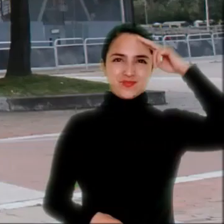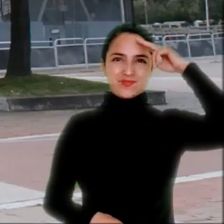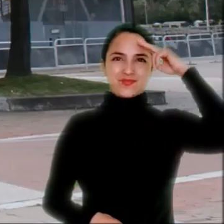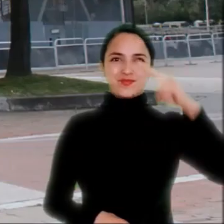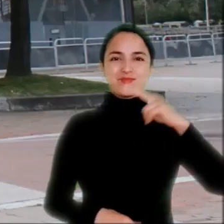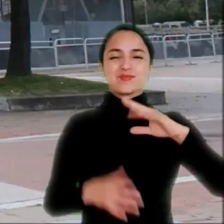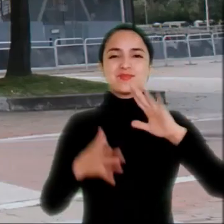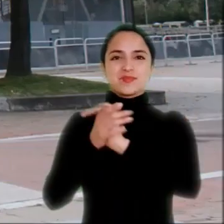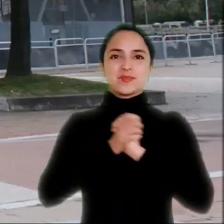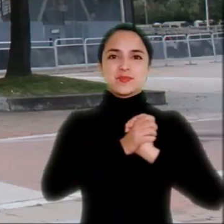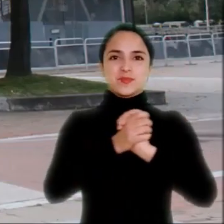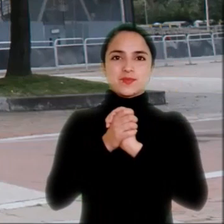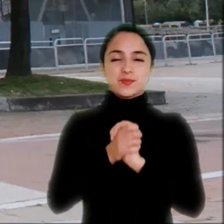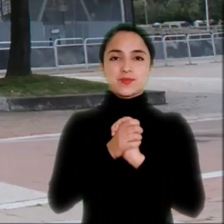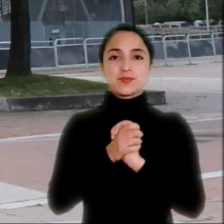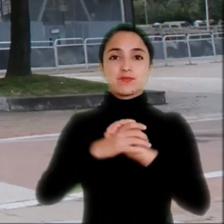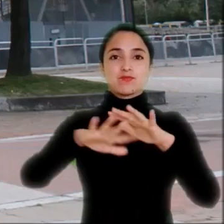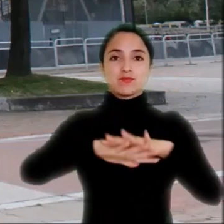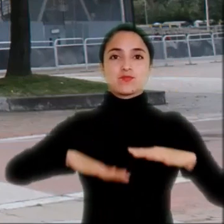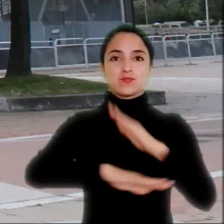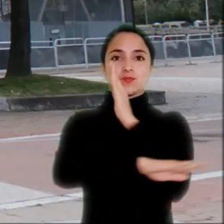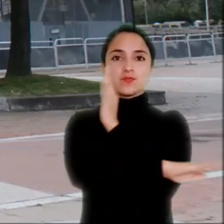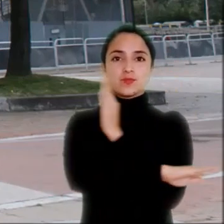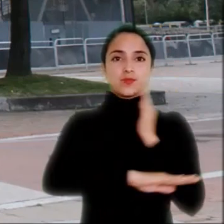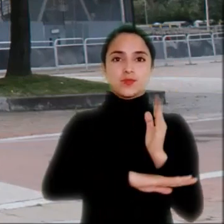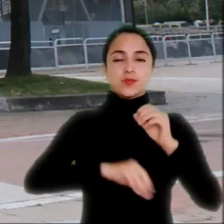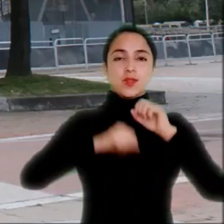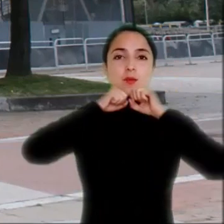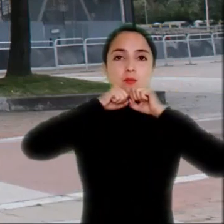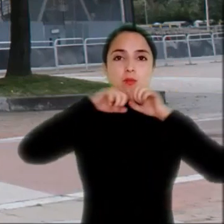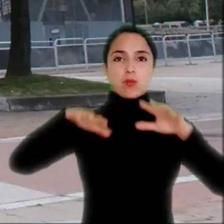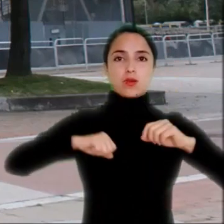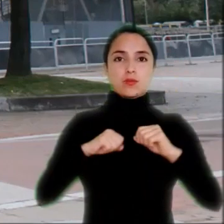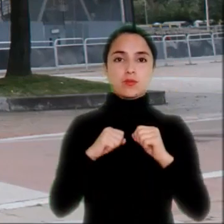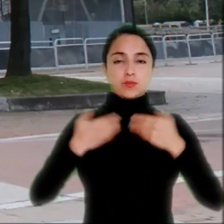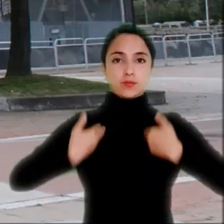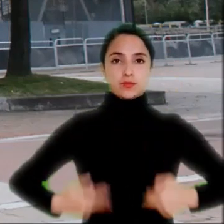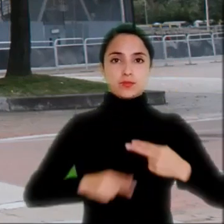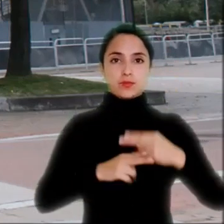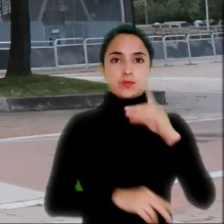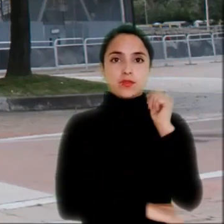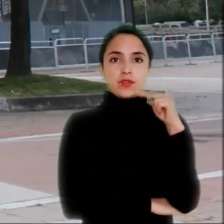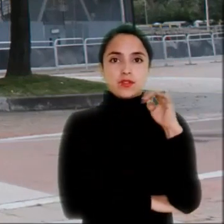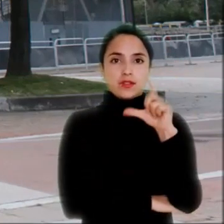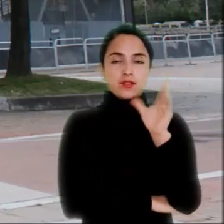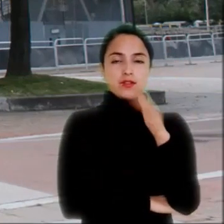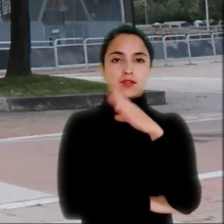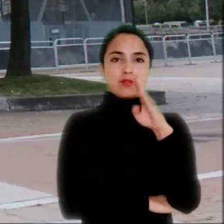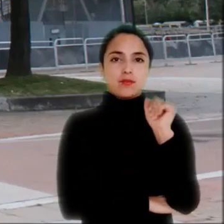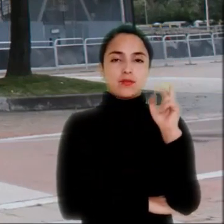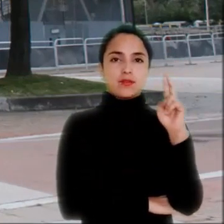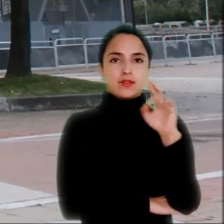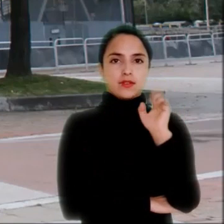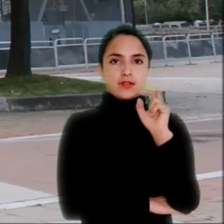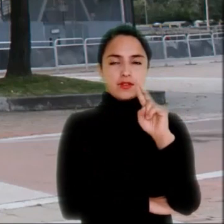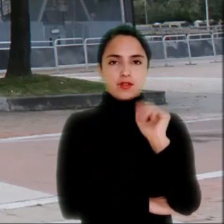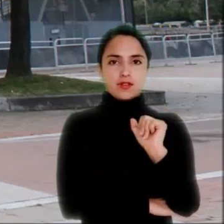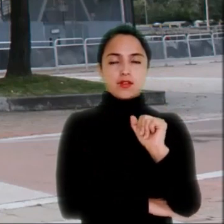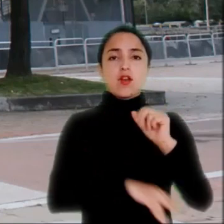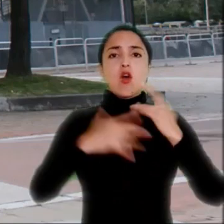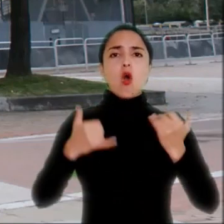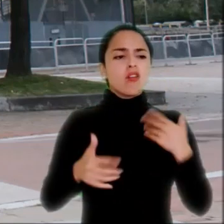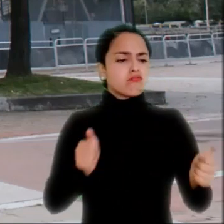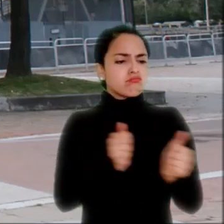Hola, queridos amigos de la Red de Bibliotecas Públicas de Bogotá. Yo soy Daniel Barrera y el día de hoy